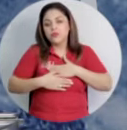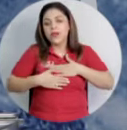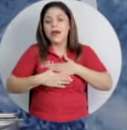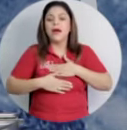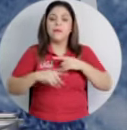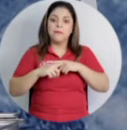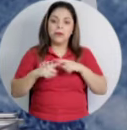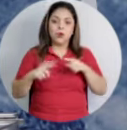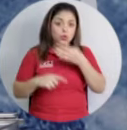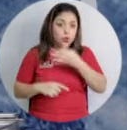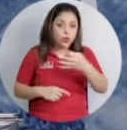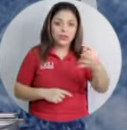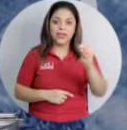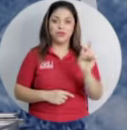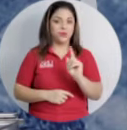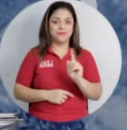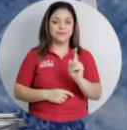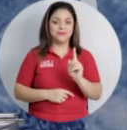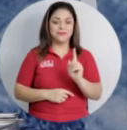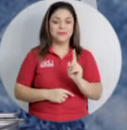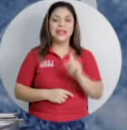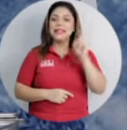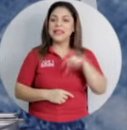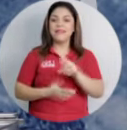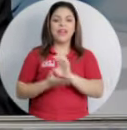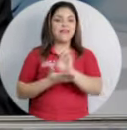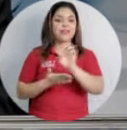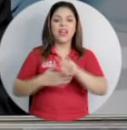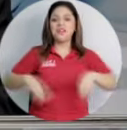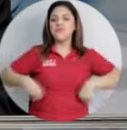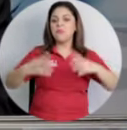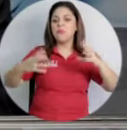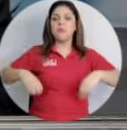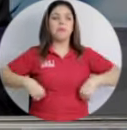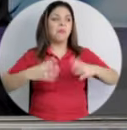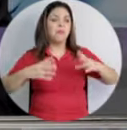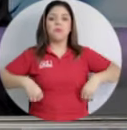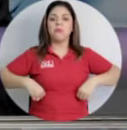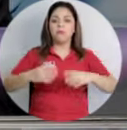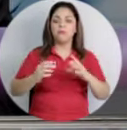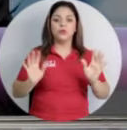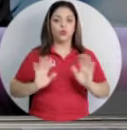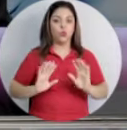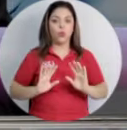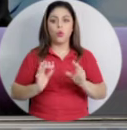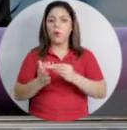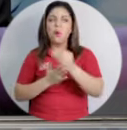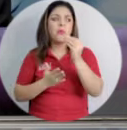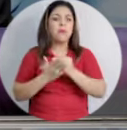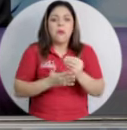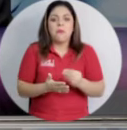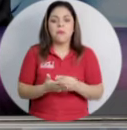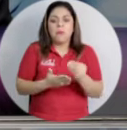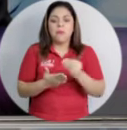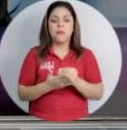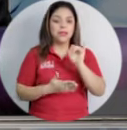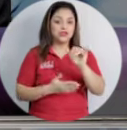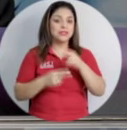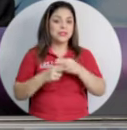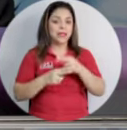los gustitos no sean todos los días. Exactamente. La improvisación es lo que tenemos que evitar. O sea, la improvisación financiera. El consumismo.